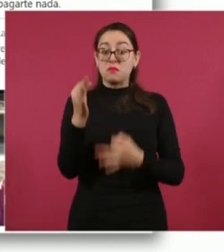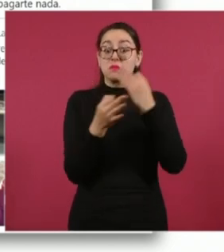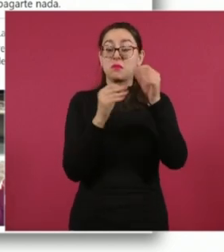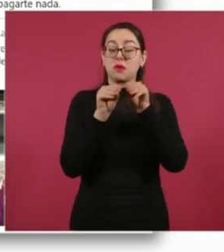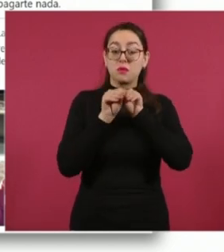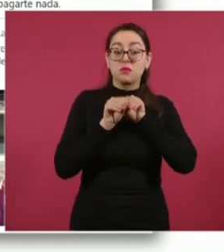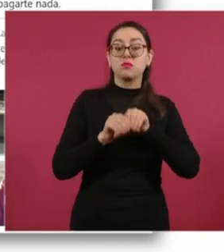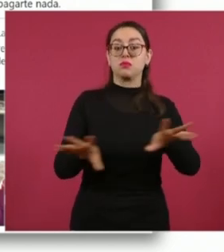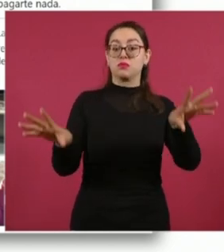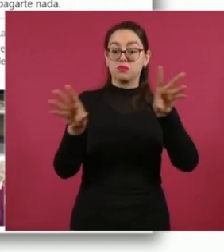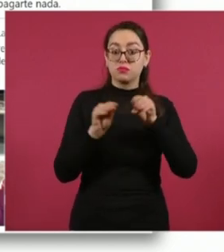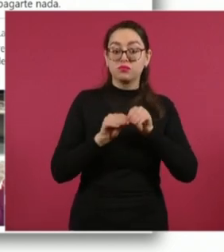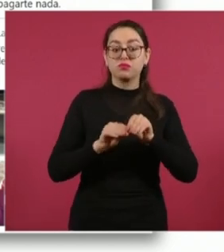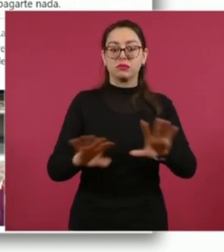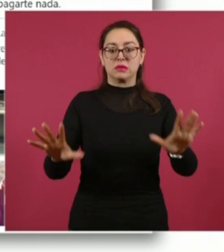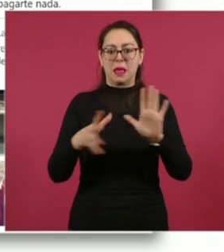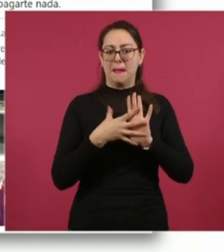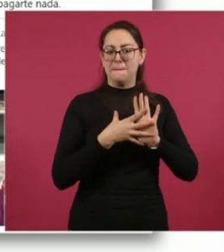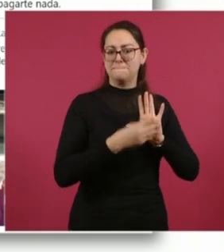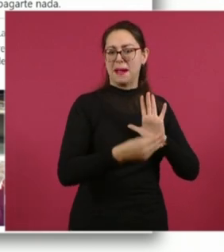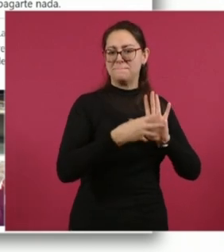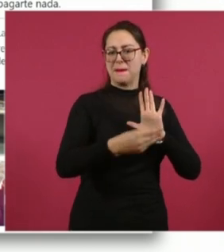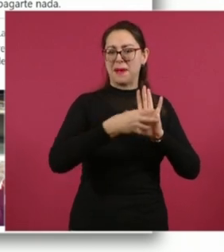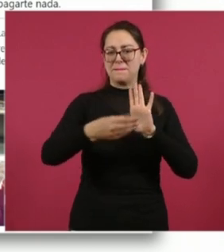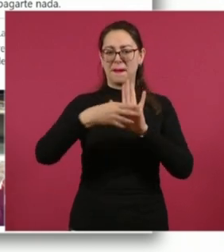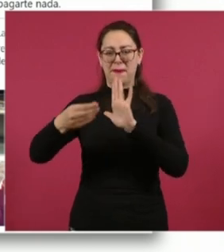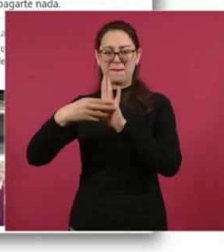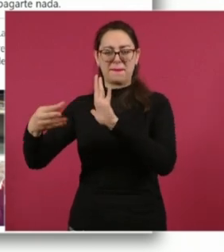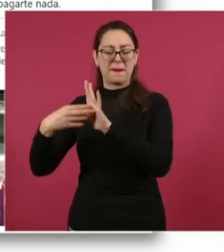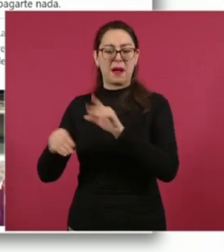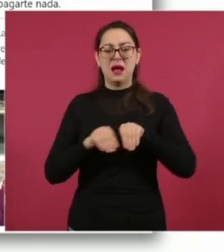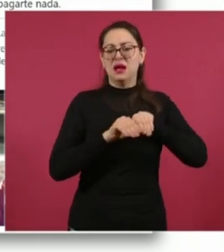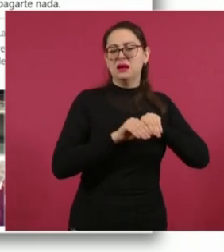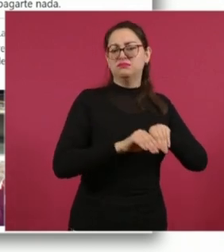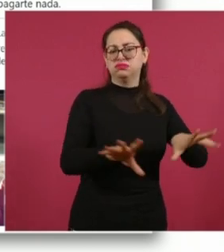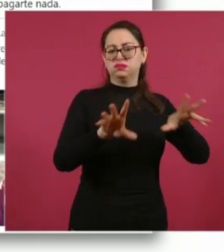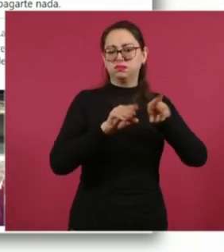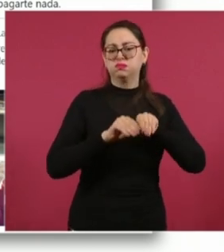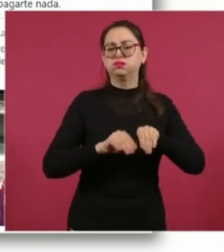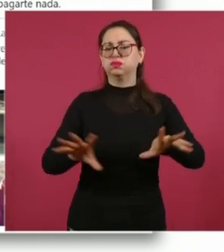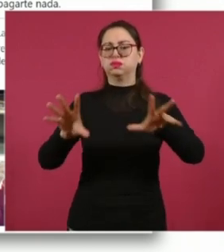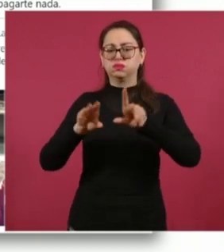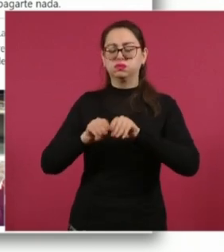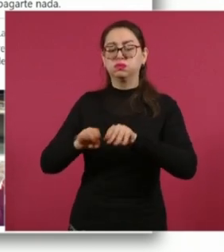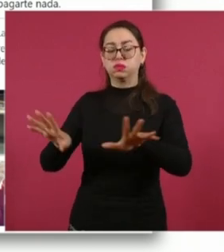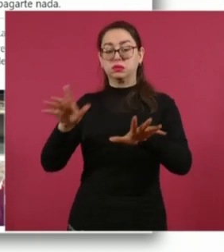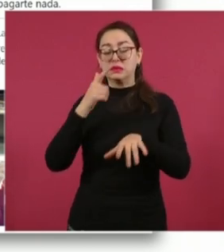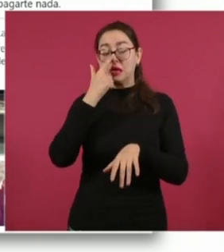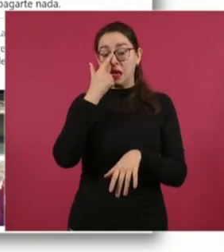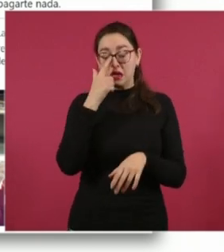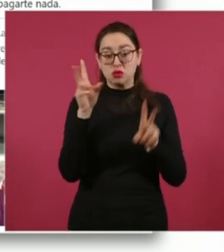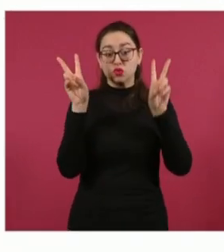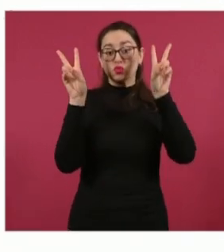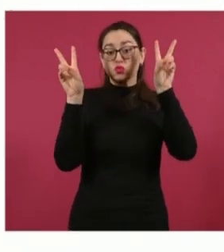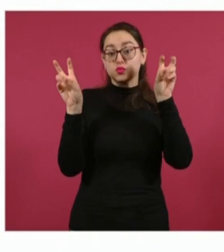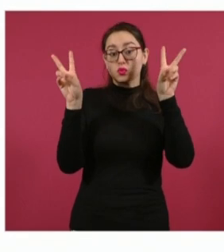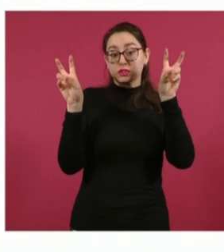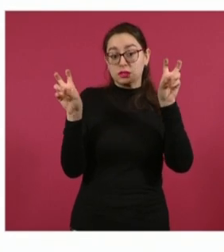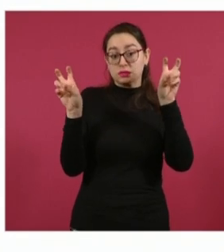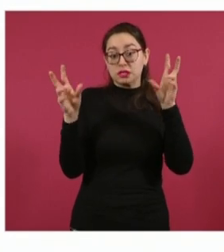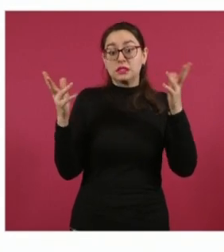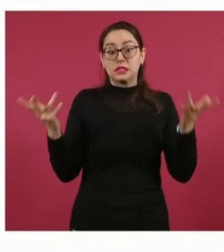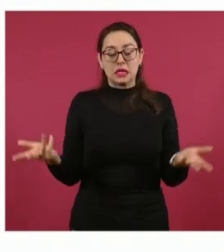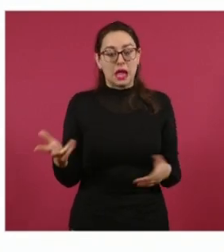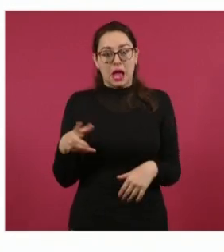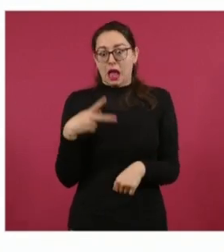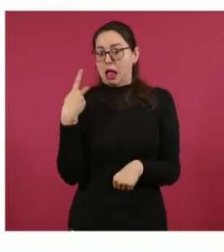muchas veces reenviado este mensaje de Pedro Ferriz, en donde supuestamente dice que